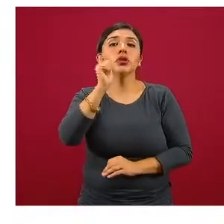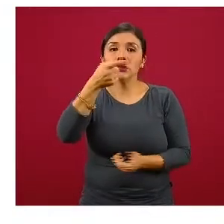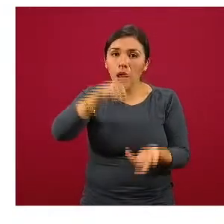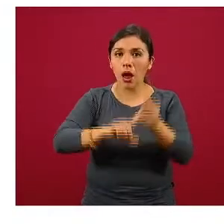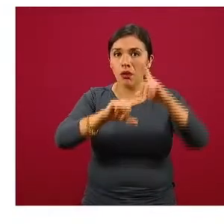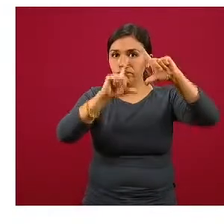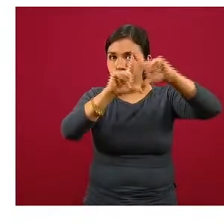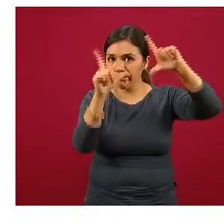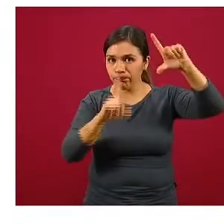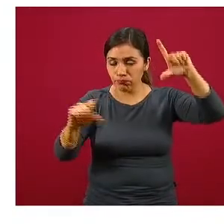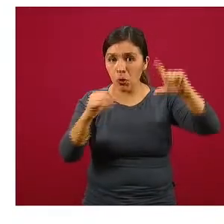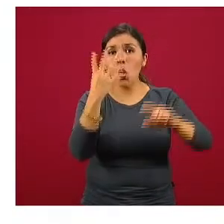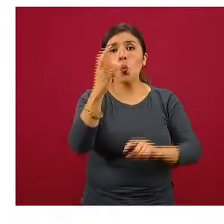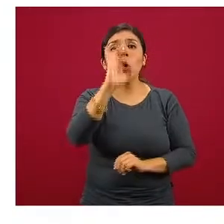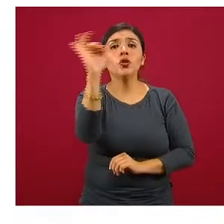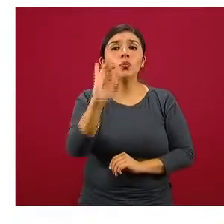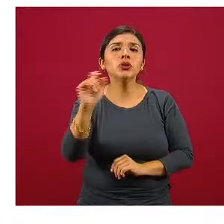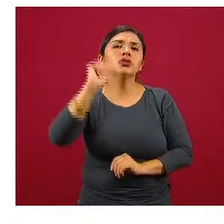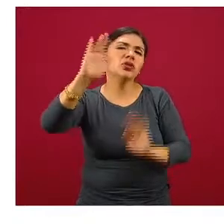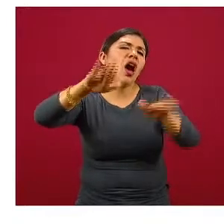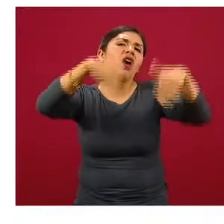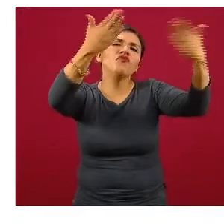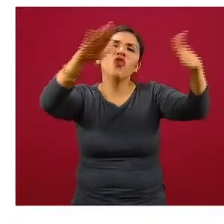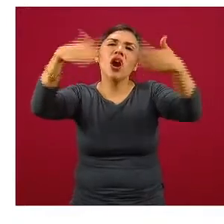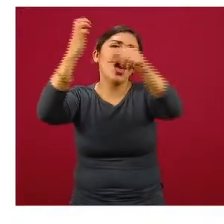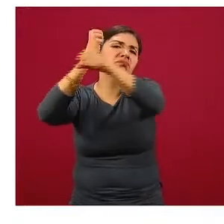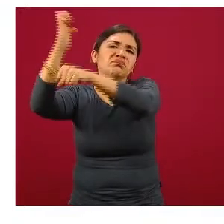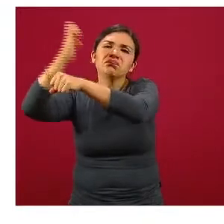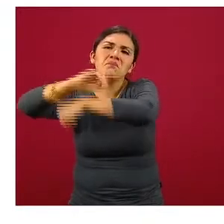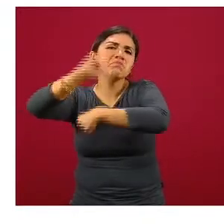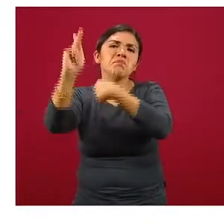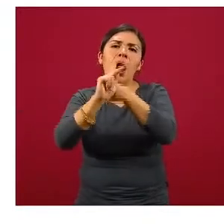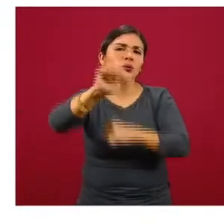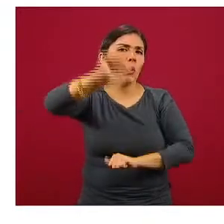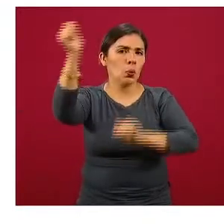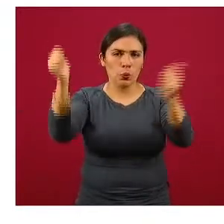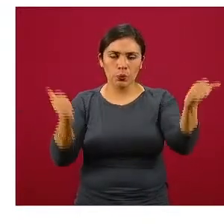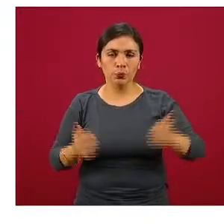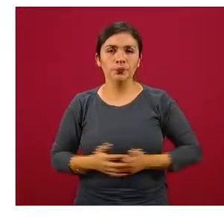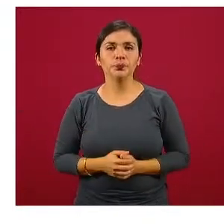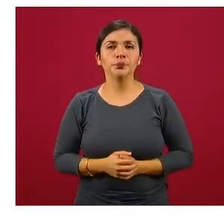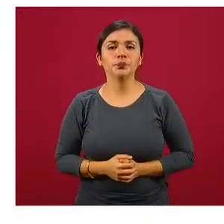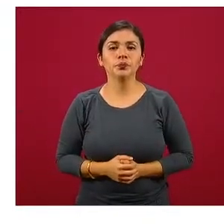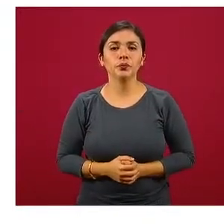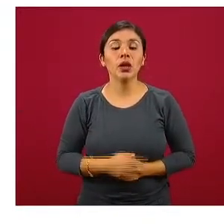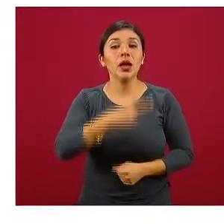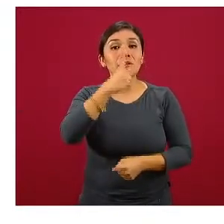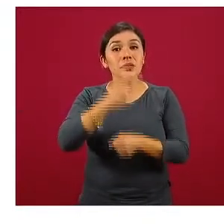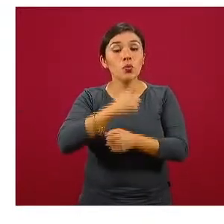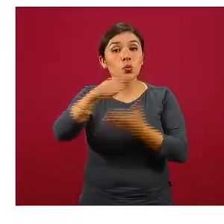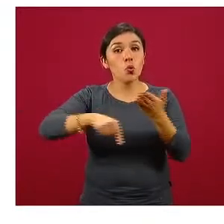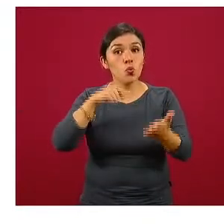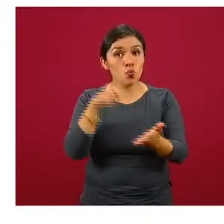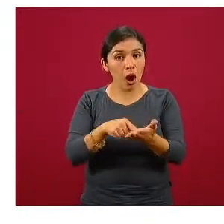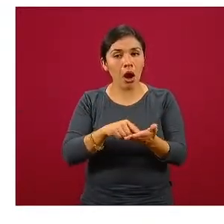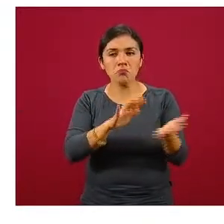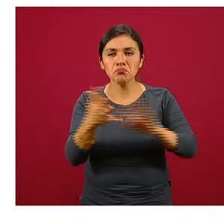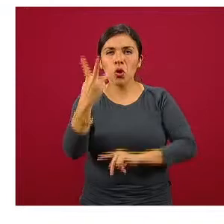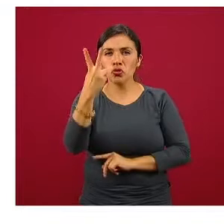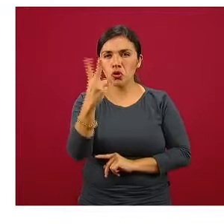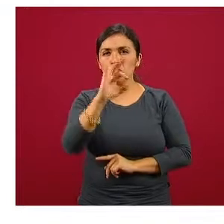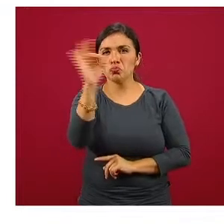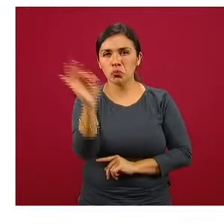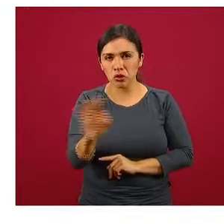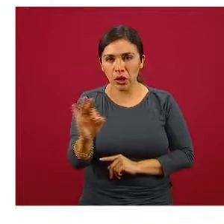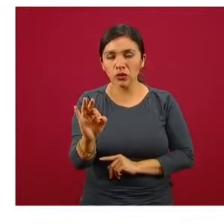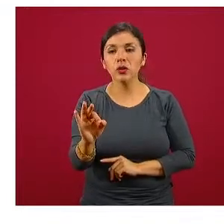y el 4% fuera de el territorio mexicano. El segundo lugar es con un alrededor de 2%,